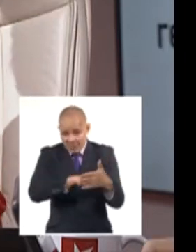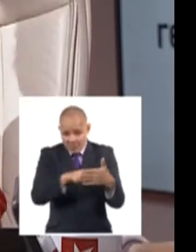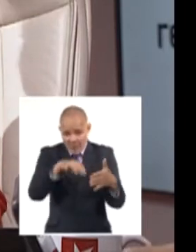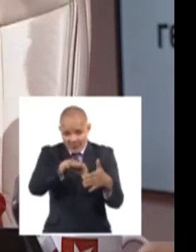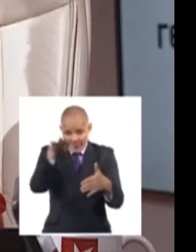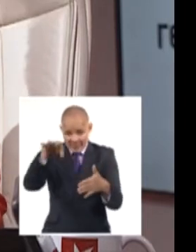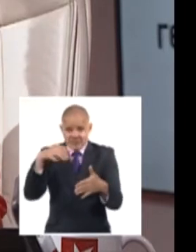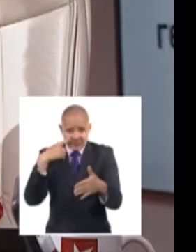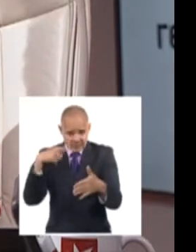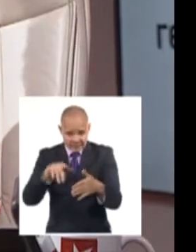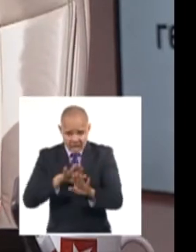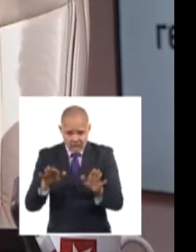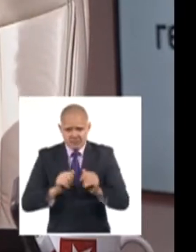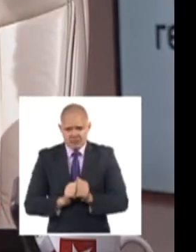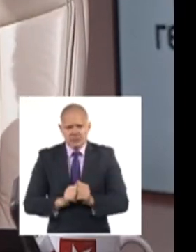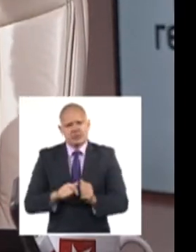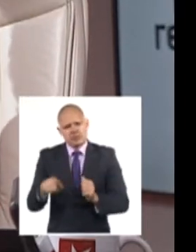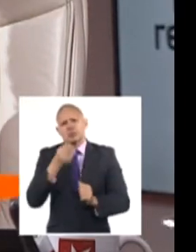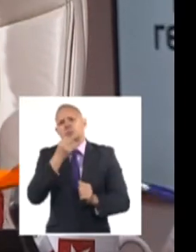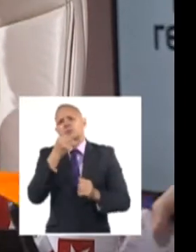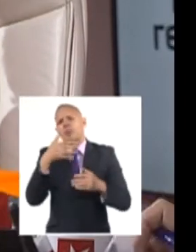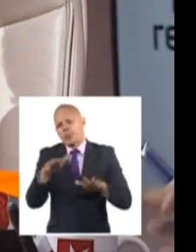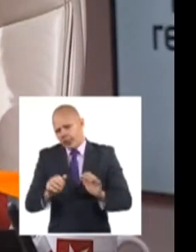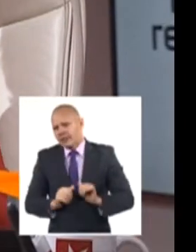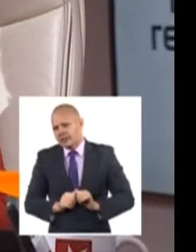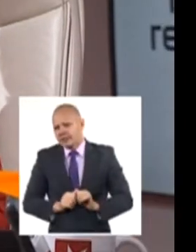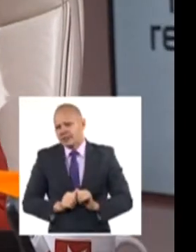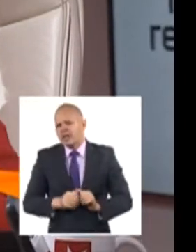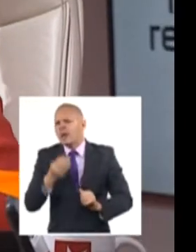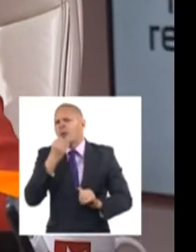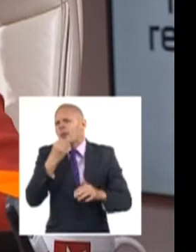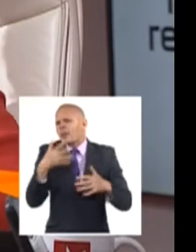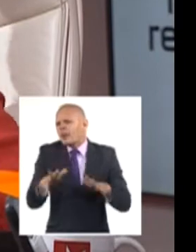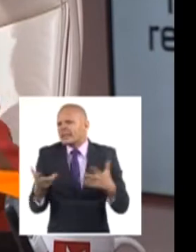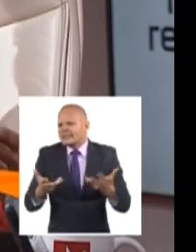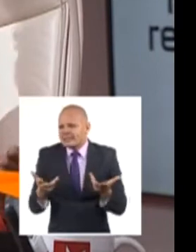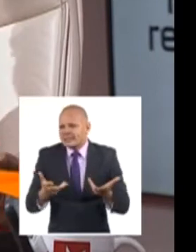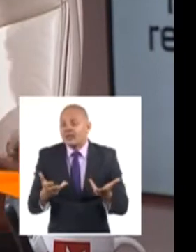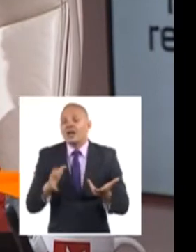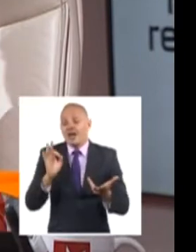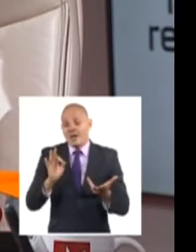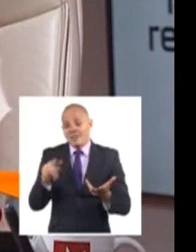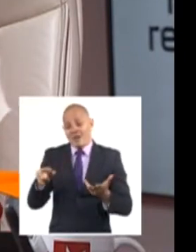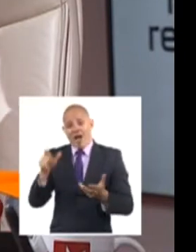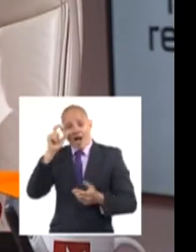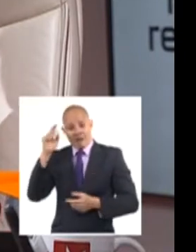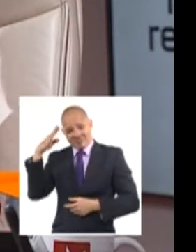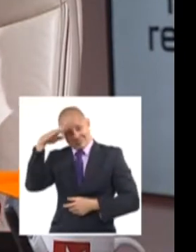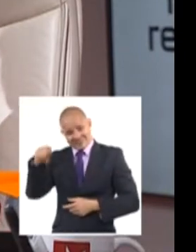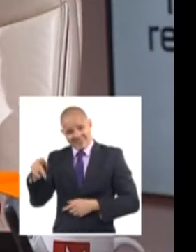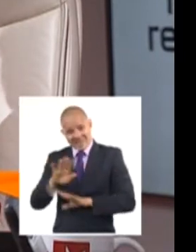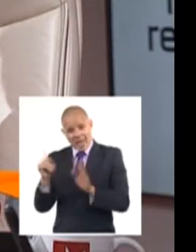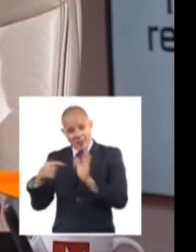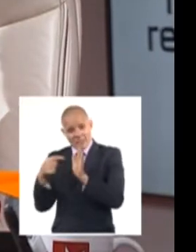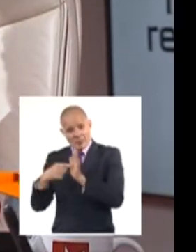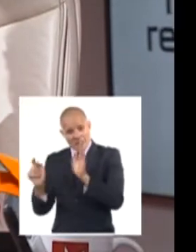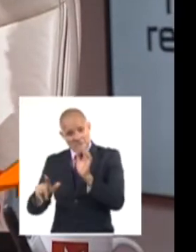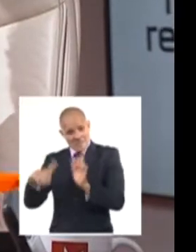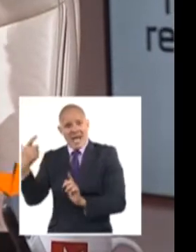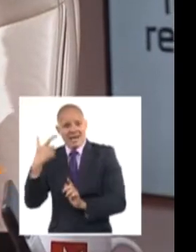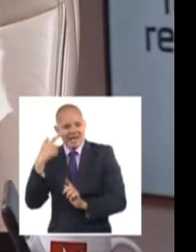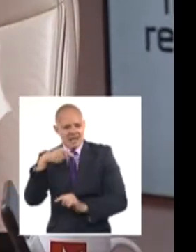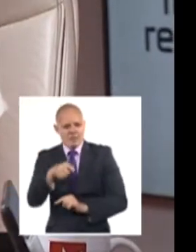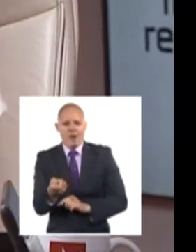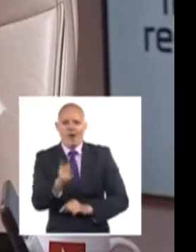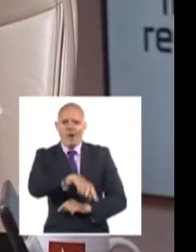era una probabilidad en atención a la manera en que en las últimas semanas este